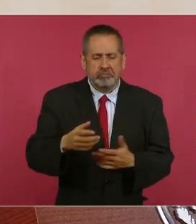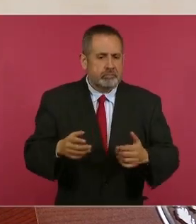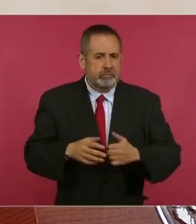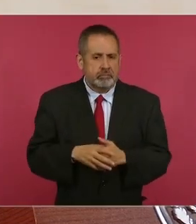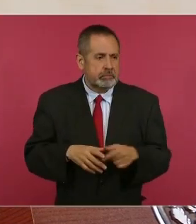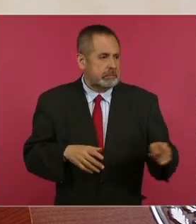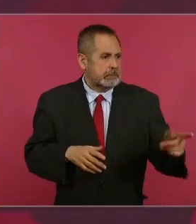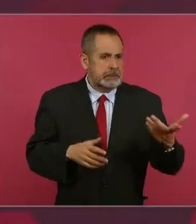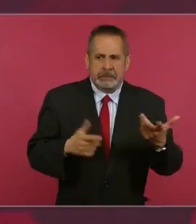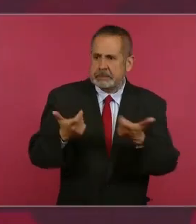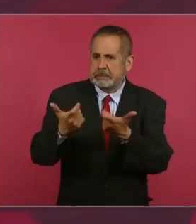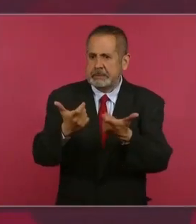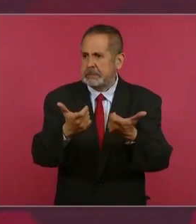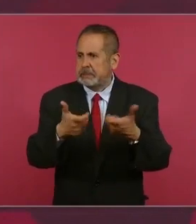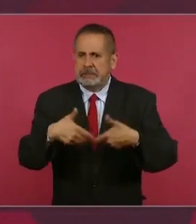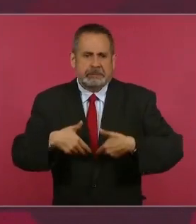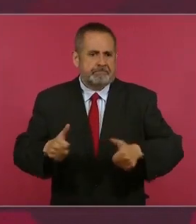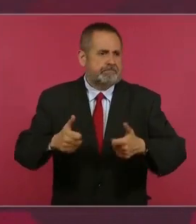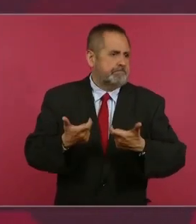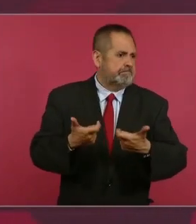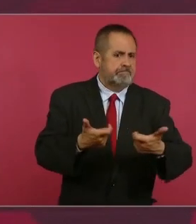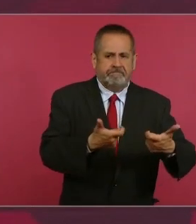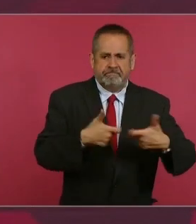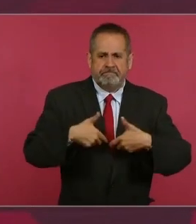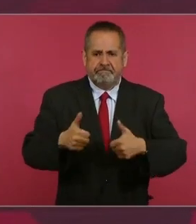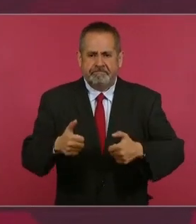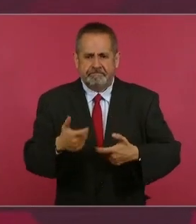mucha hambre de dinero